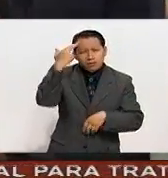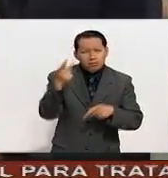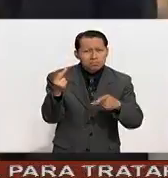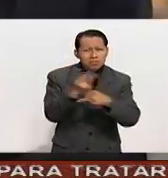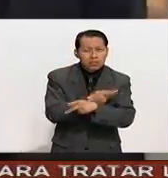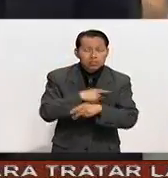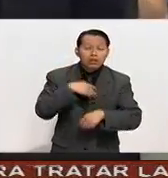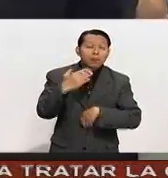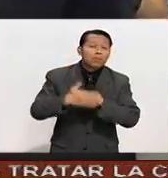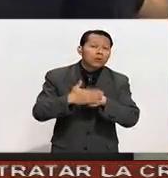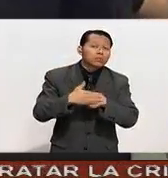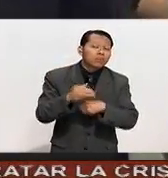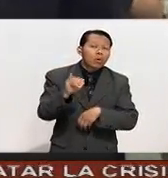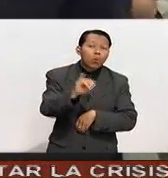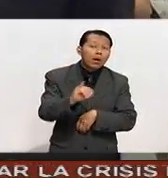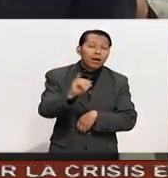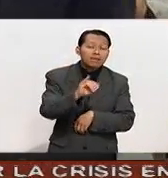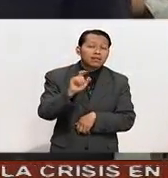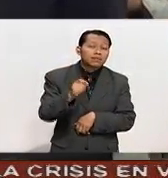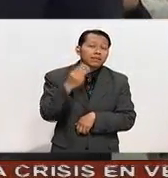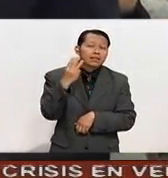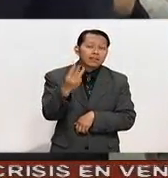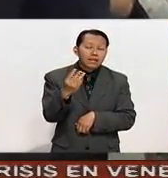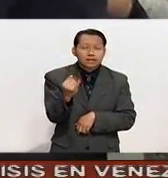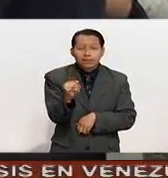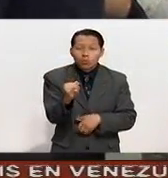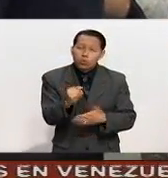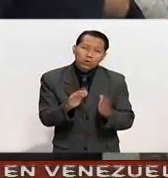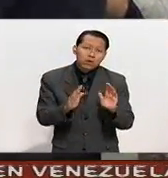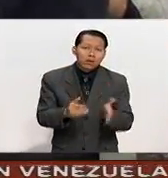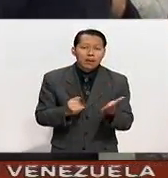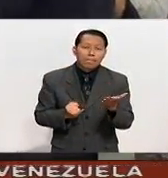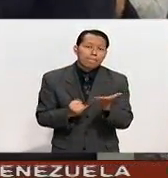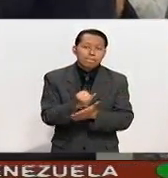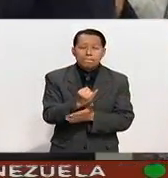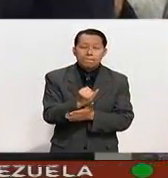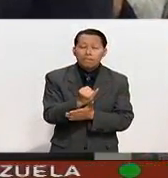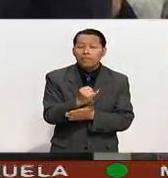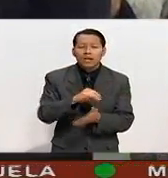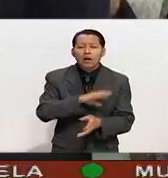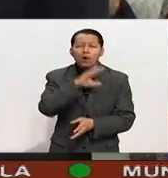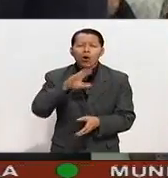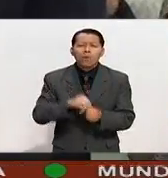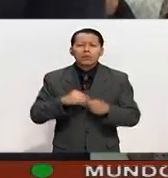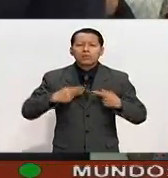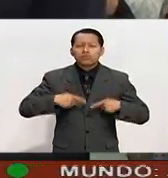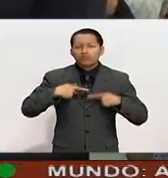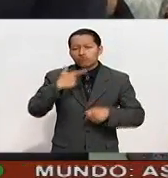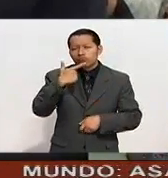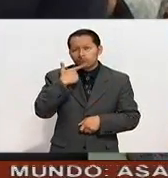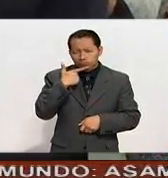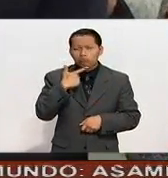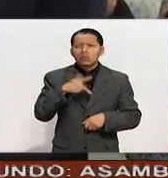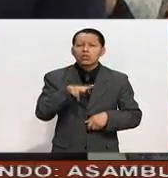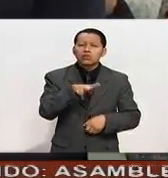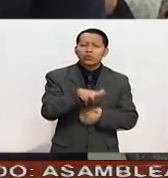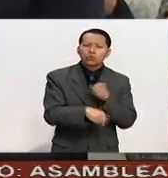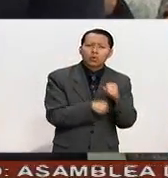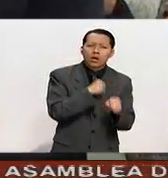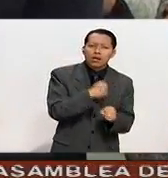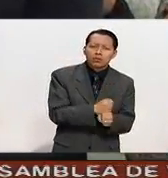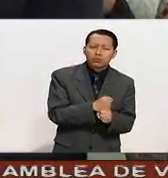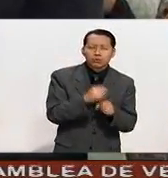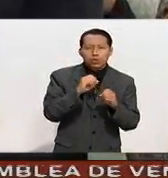es el próximo jueves 23 de junio y que todos los británicos a partir de los 18 años o aquellos